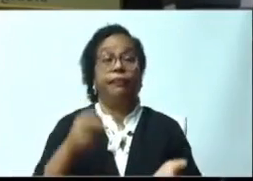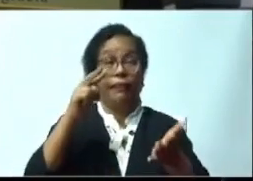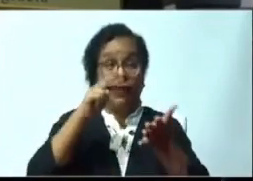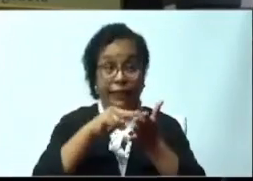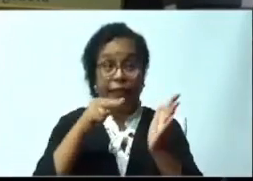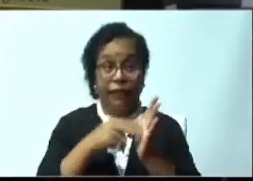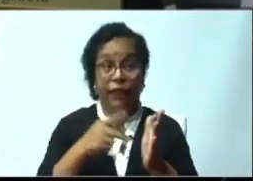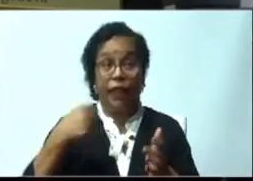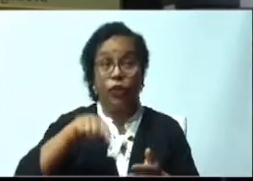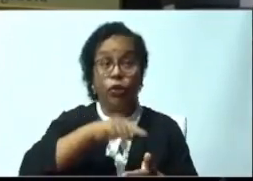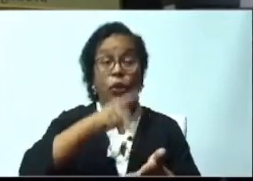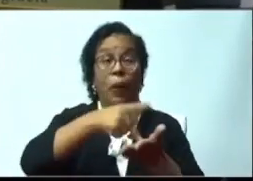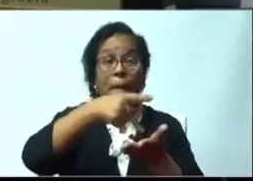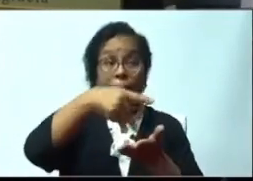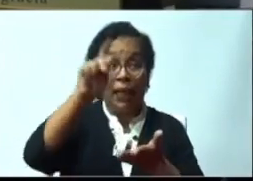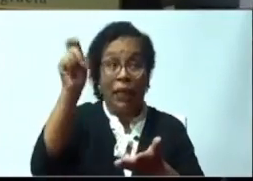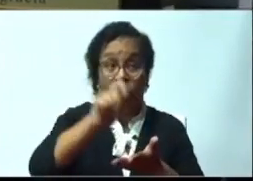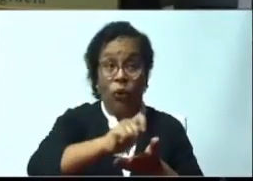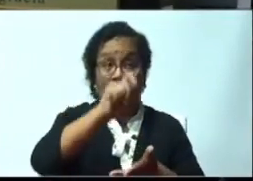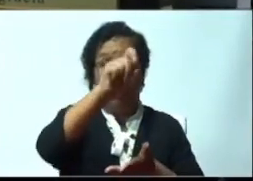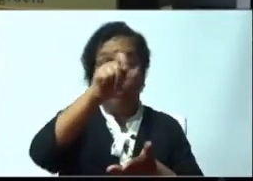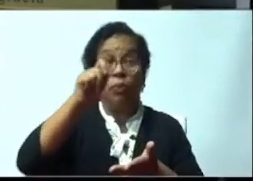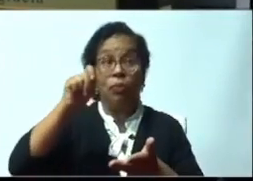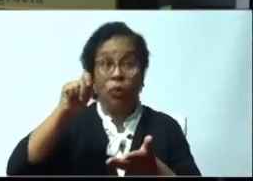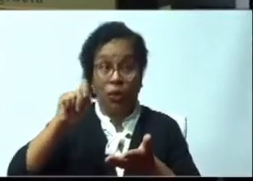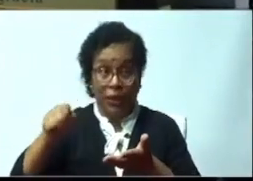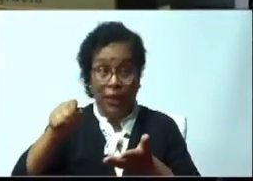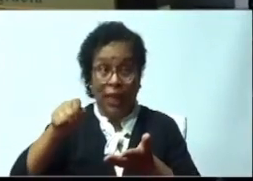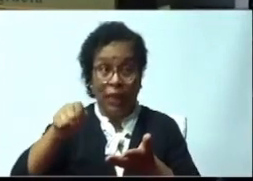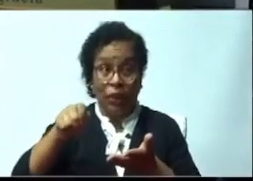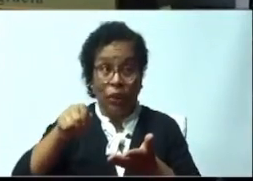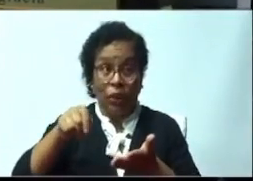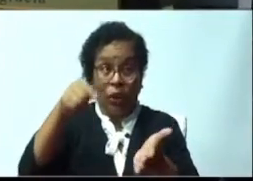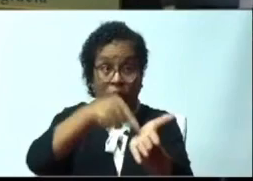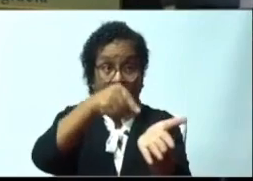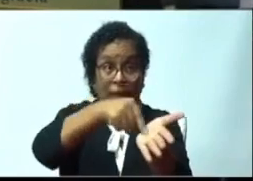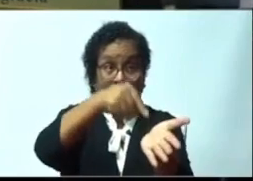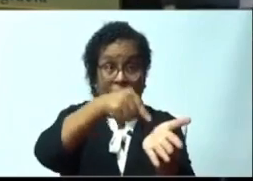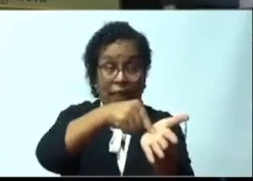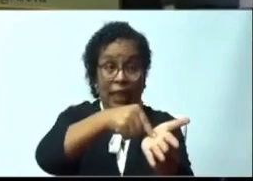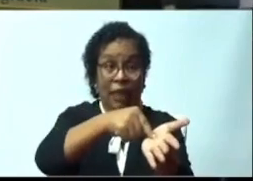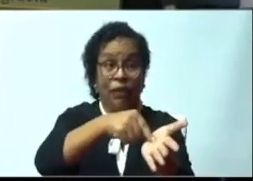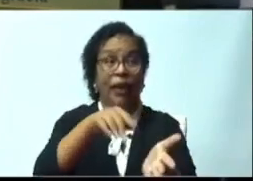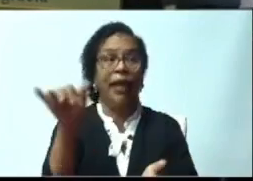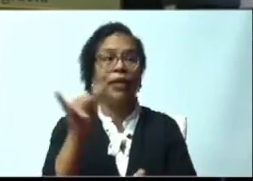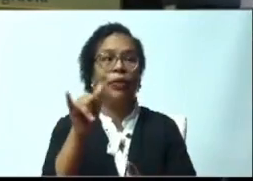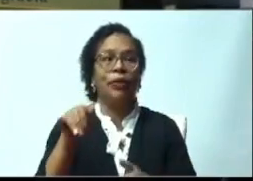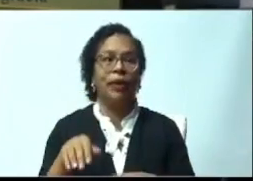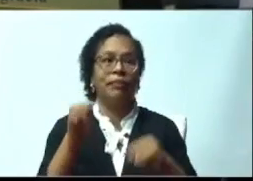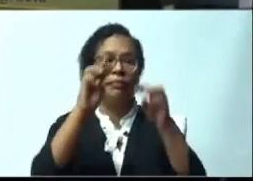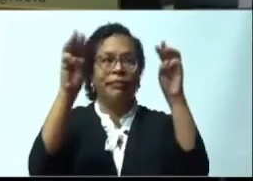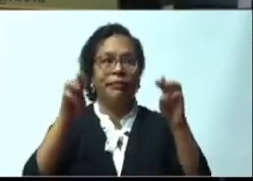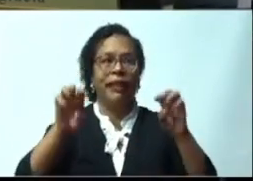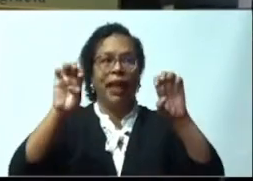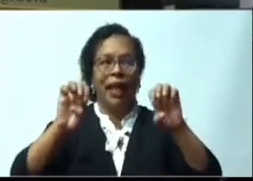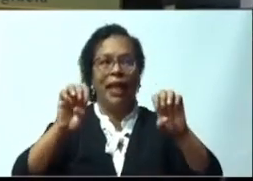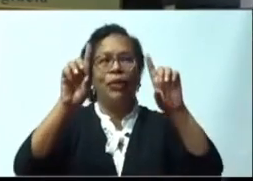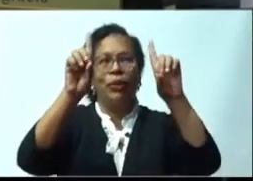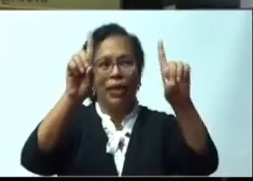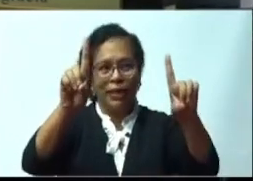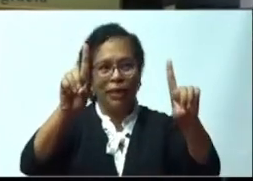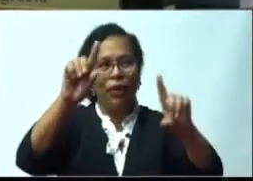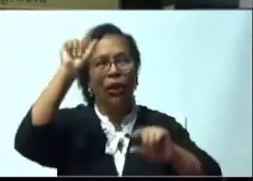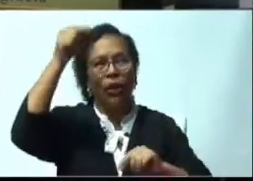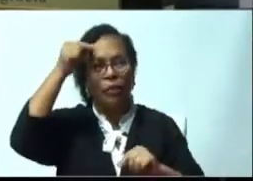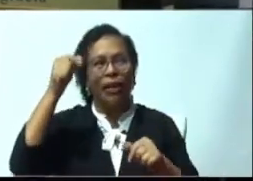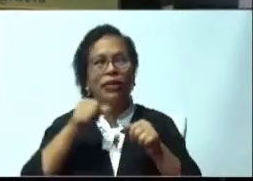de deuda casi la misma cantidad que le estamos asignando al Ministerio de Educación, y este gobierno sigue cogiendo